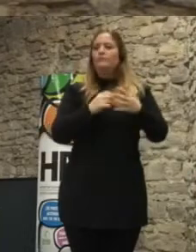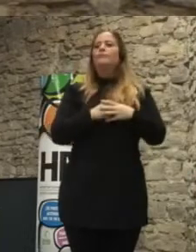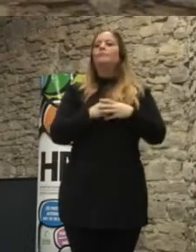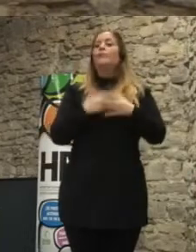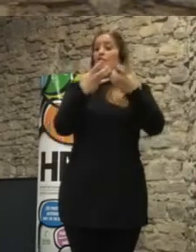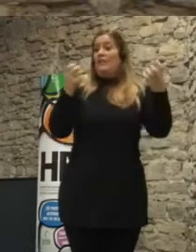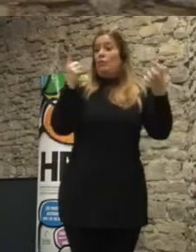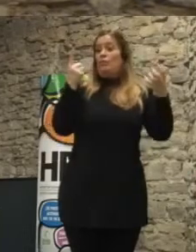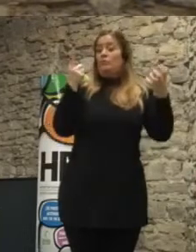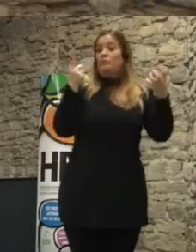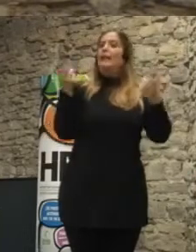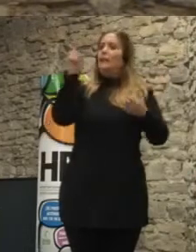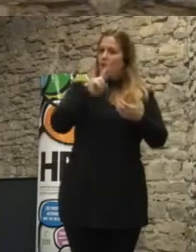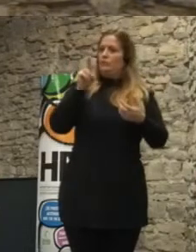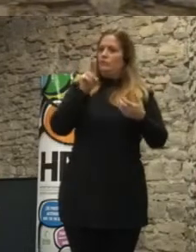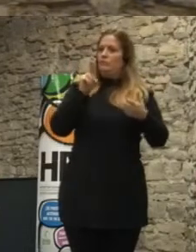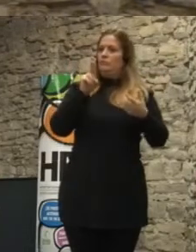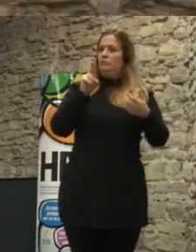asociaciones es casi nula.